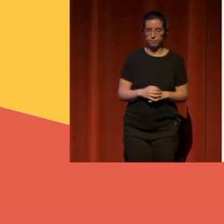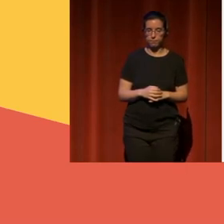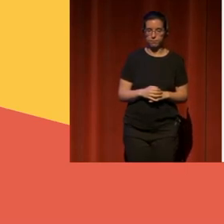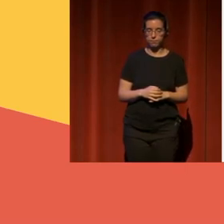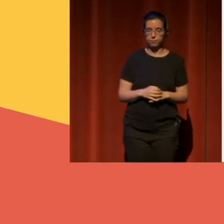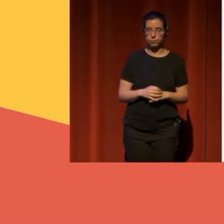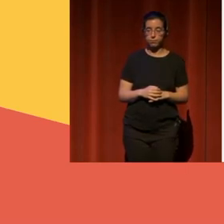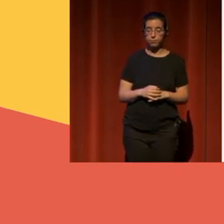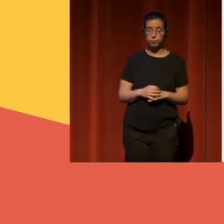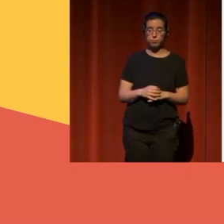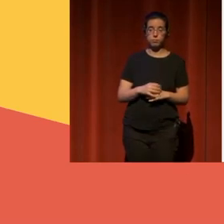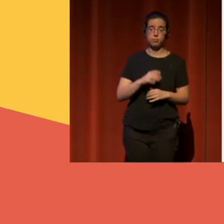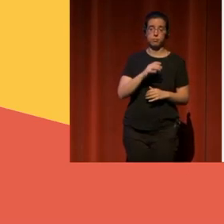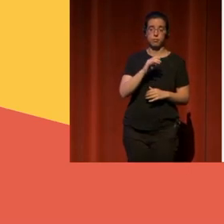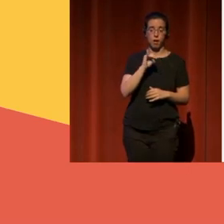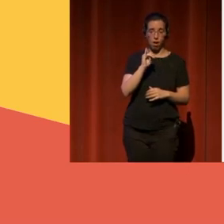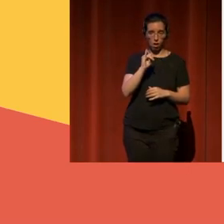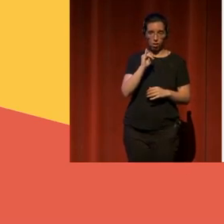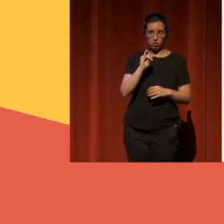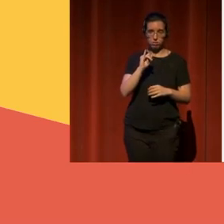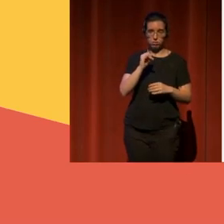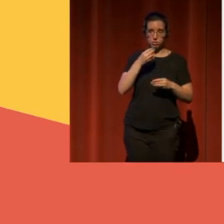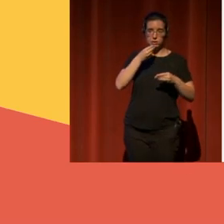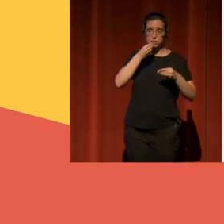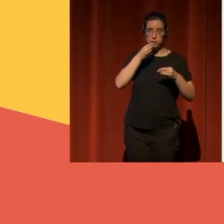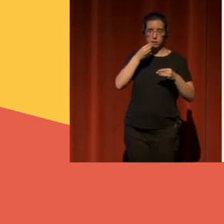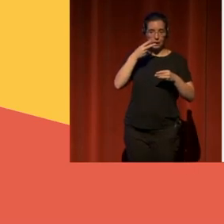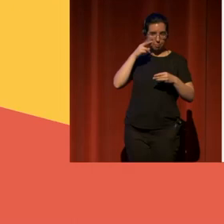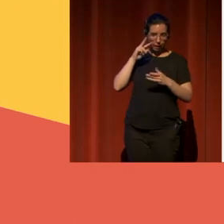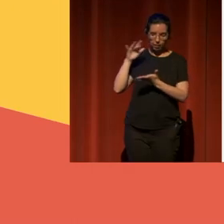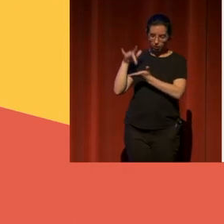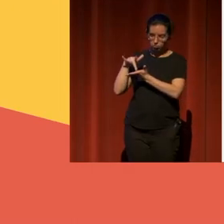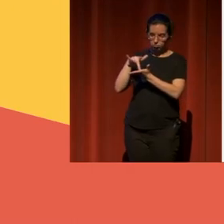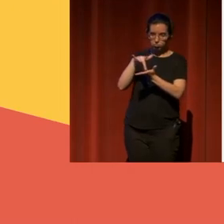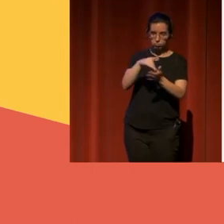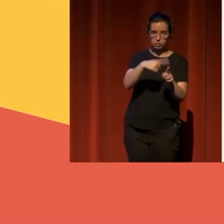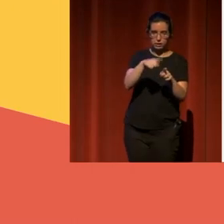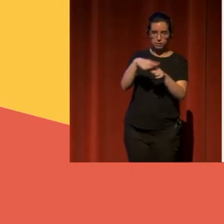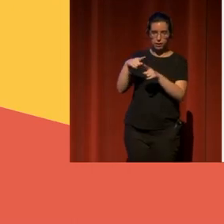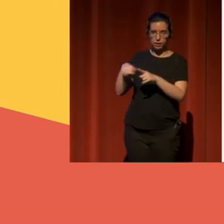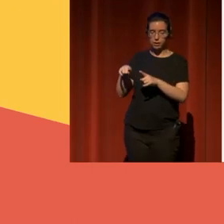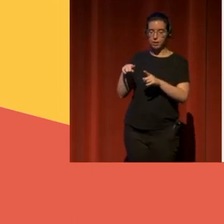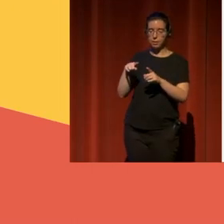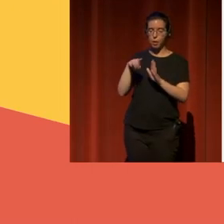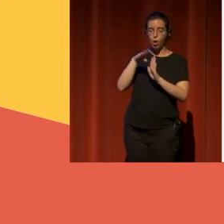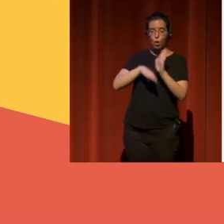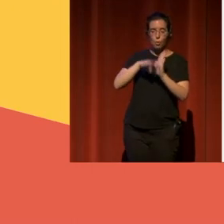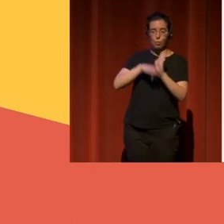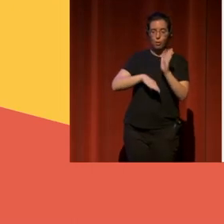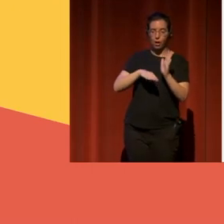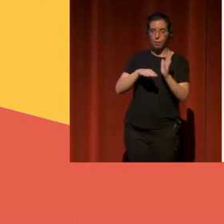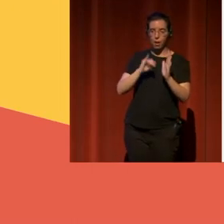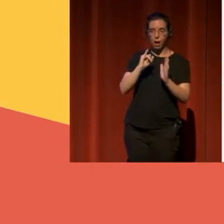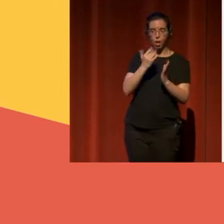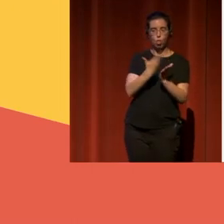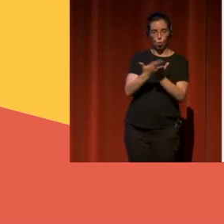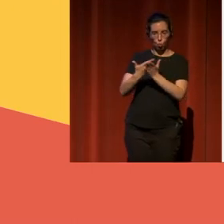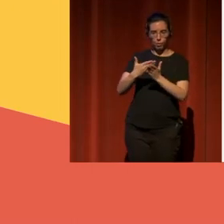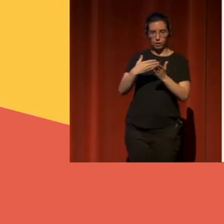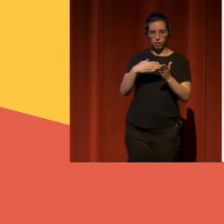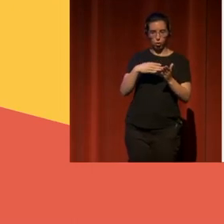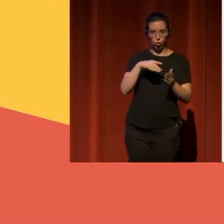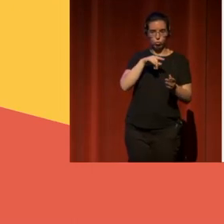Y es que, aunque existen numerosas experiencias, son pocos los programas que aúnen las circunstancias de estar suficientemente documentados y que